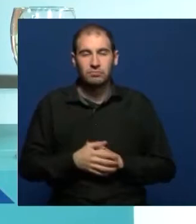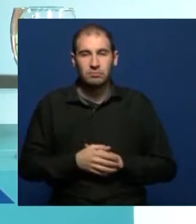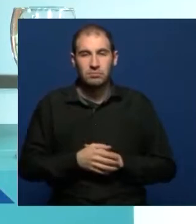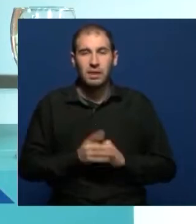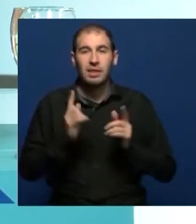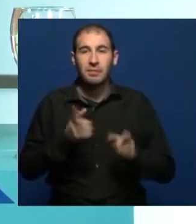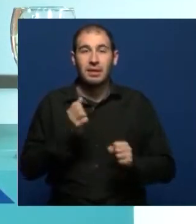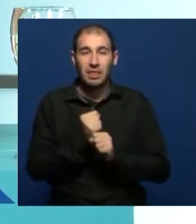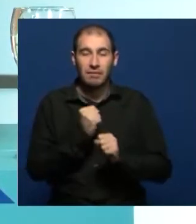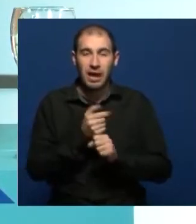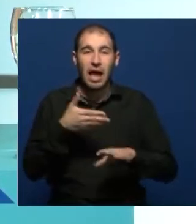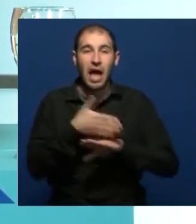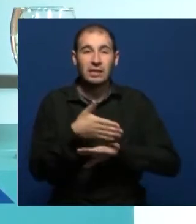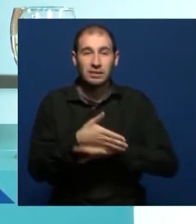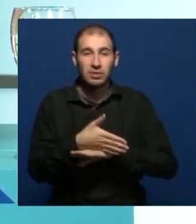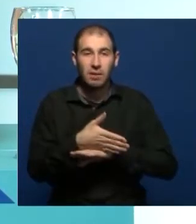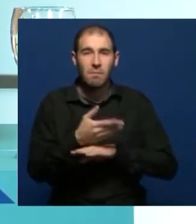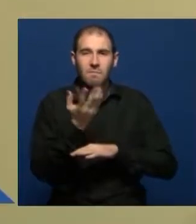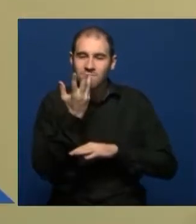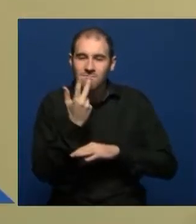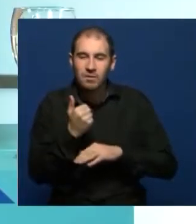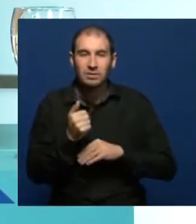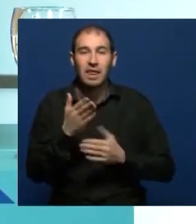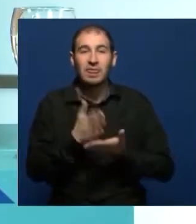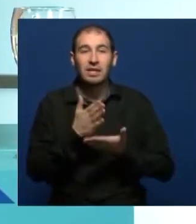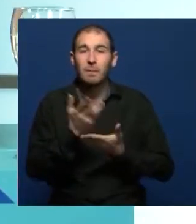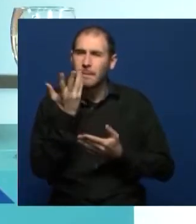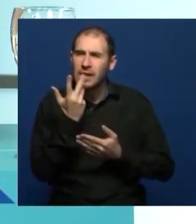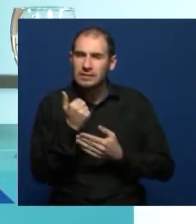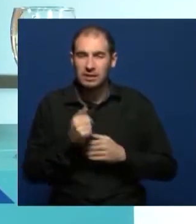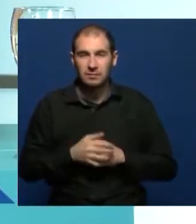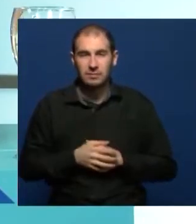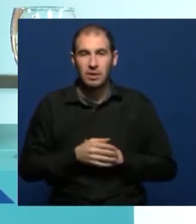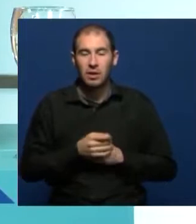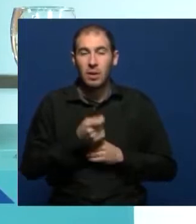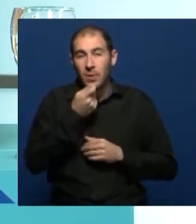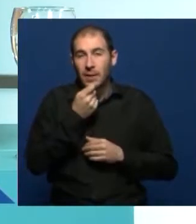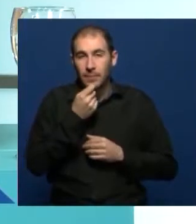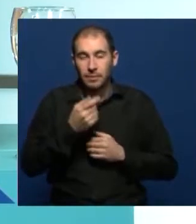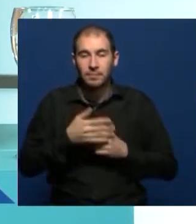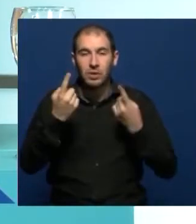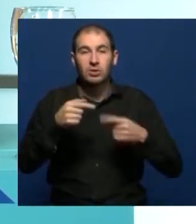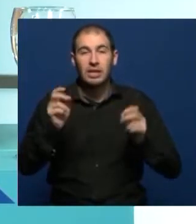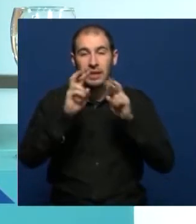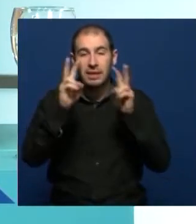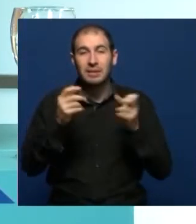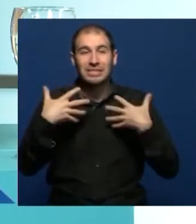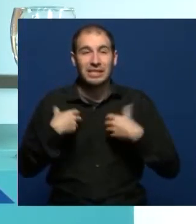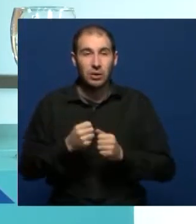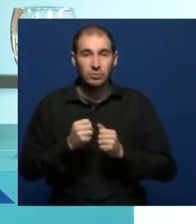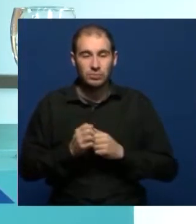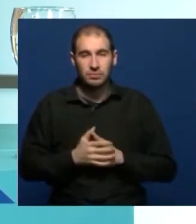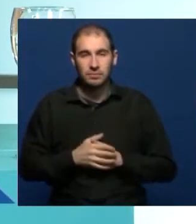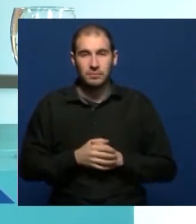Hemos trabajado también el acceso al placer, el derecho al placer, como uno de los ejes de salud.